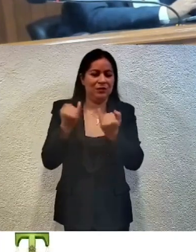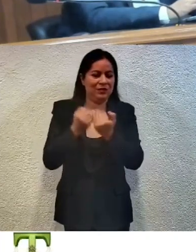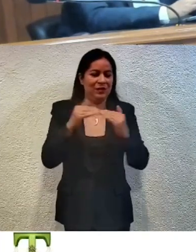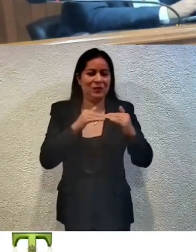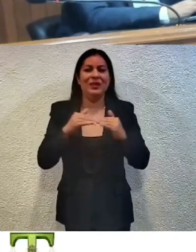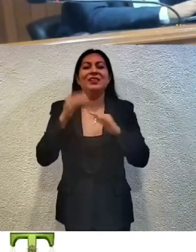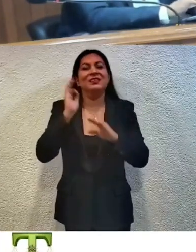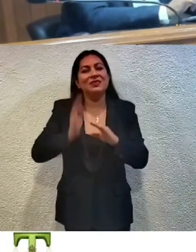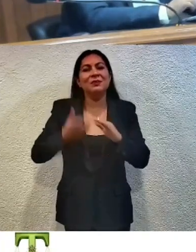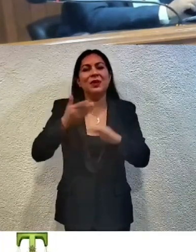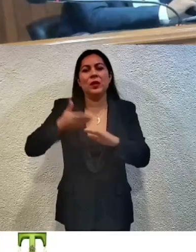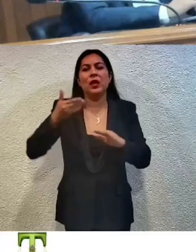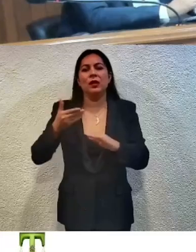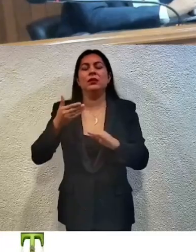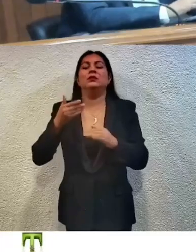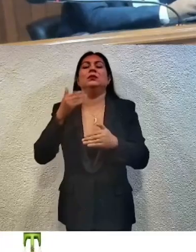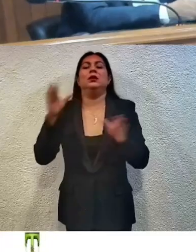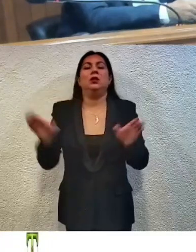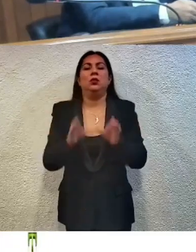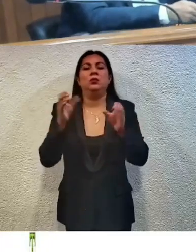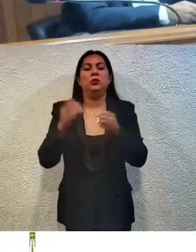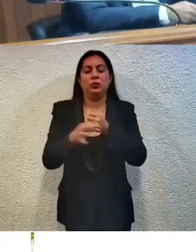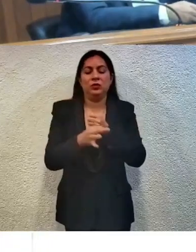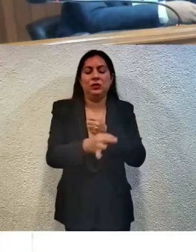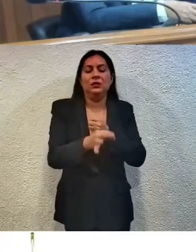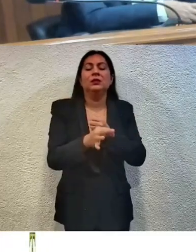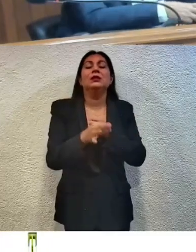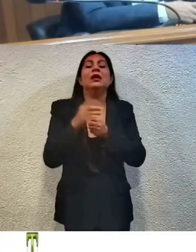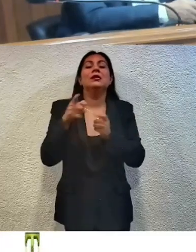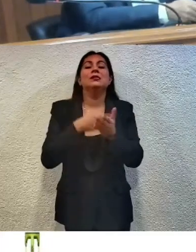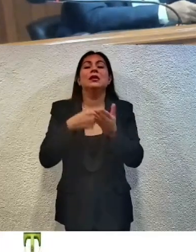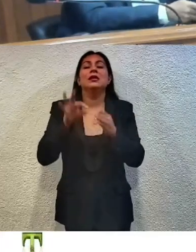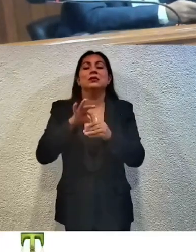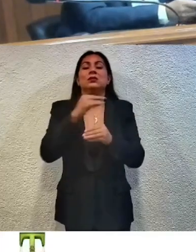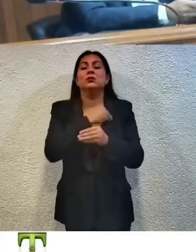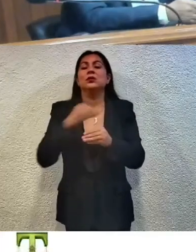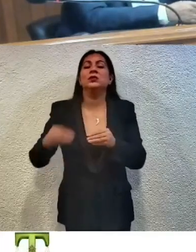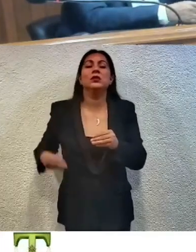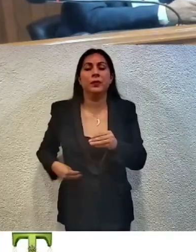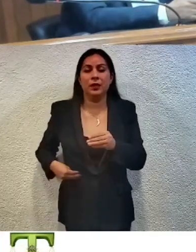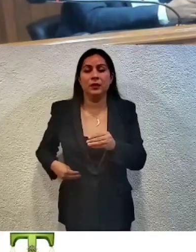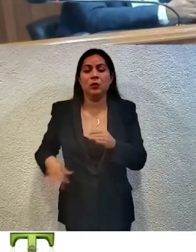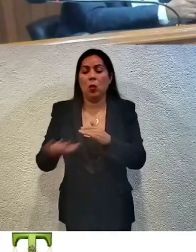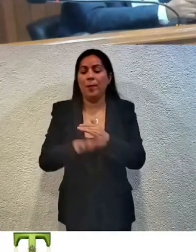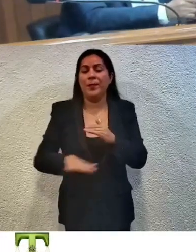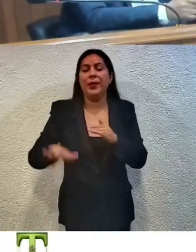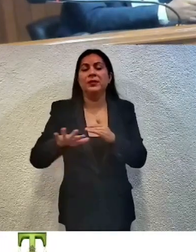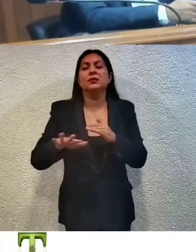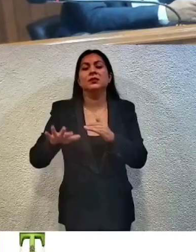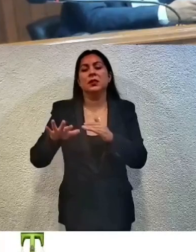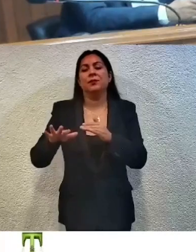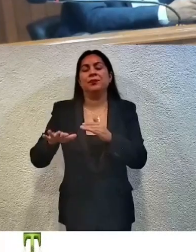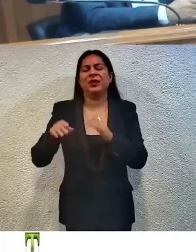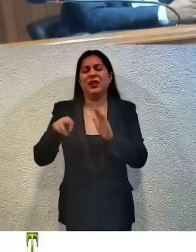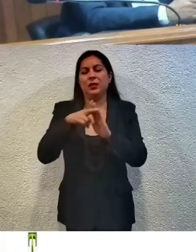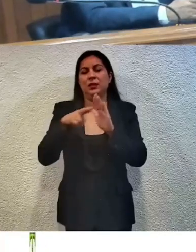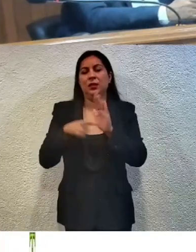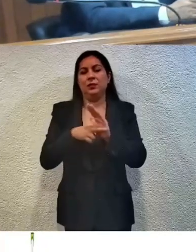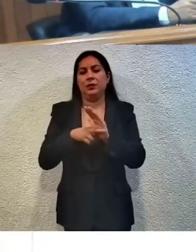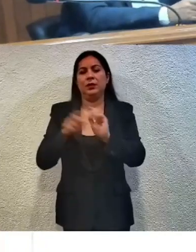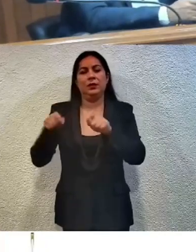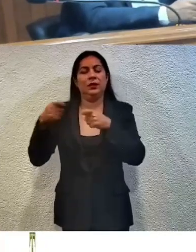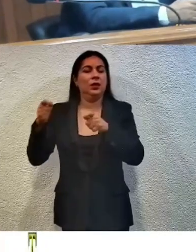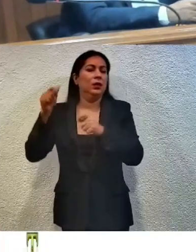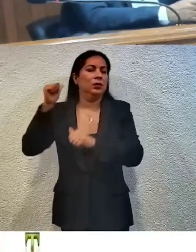con anticipación a la etapa de cómputos distritales de las elecciones municipales, con base en la facultad reglamentaria conferida a la